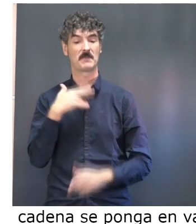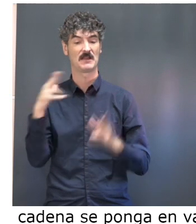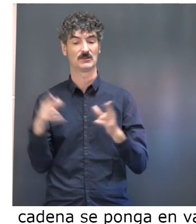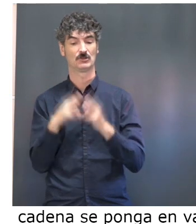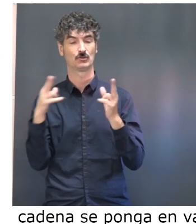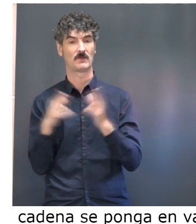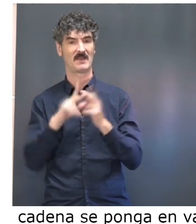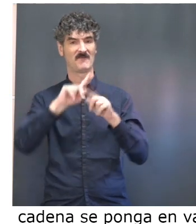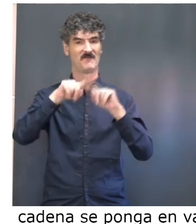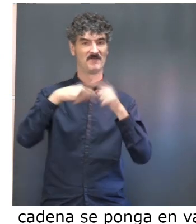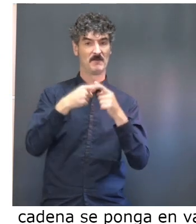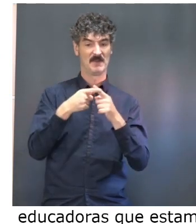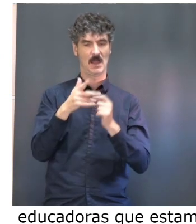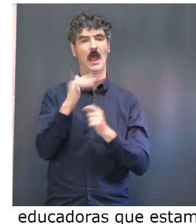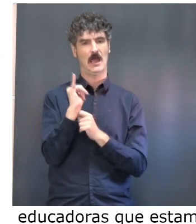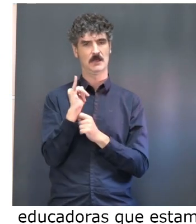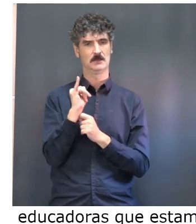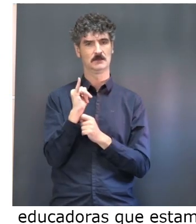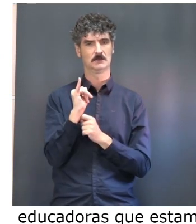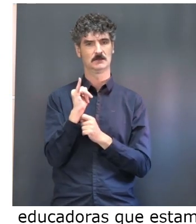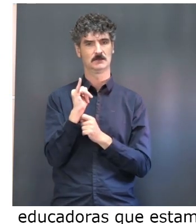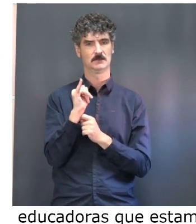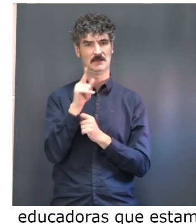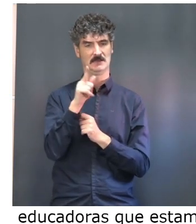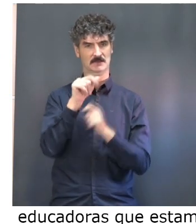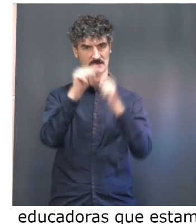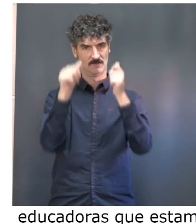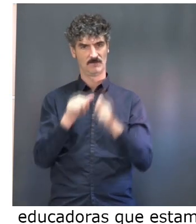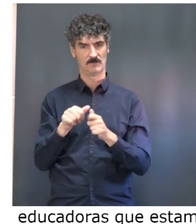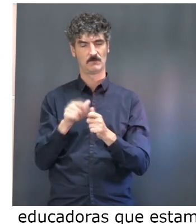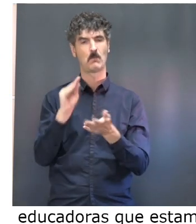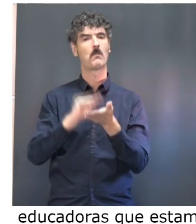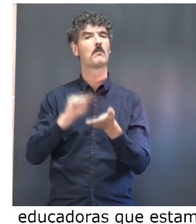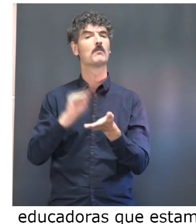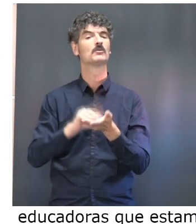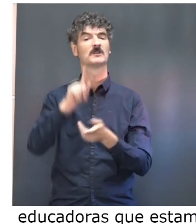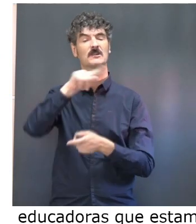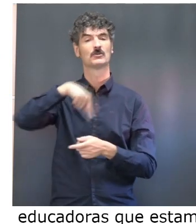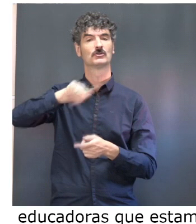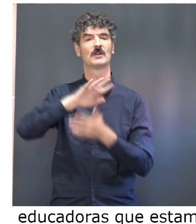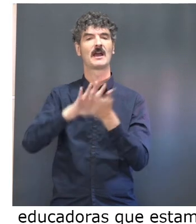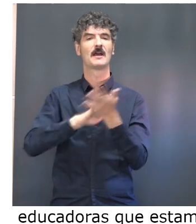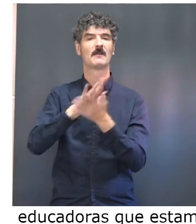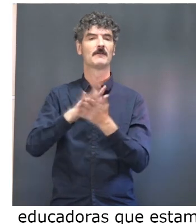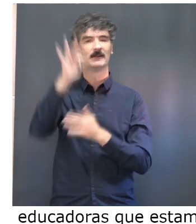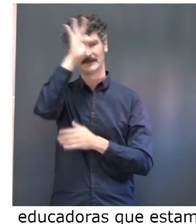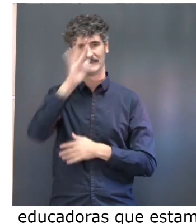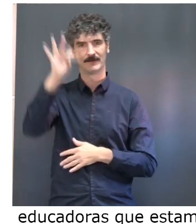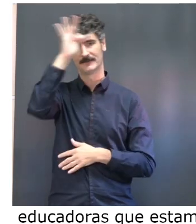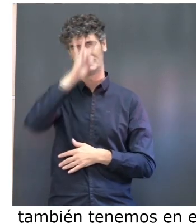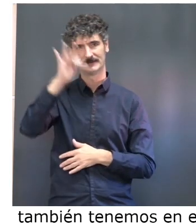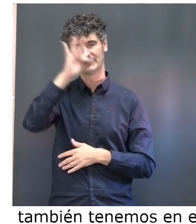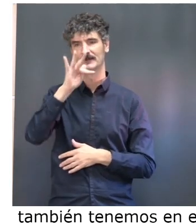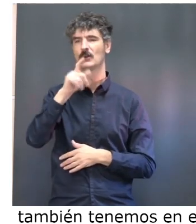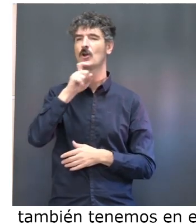las familias también tenemos, ¿no? En ese sentido, ¿no? Que a veces lo que hablamos desde la teoría, ¿no? Volviendo a esto